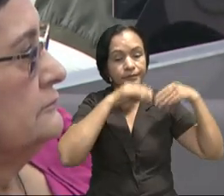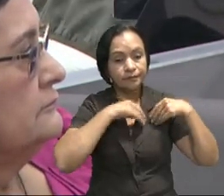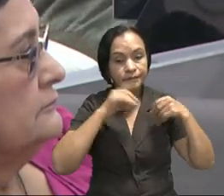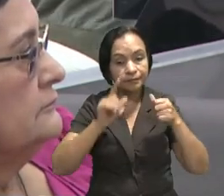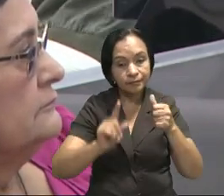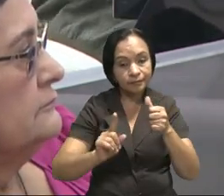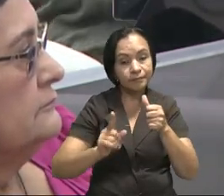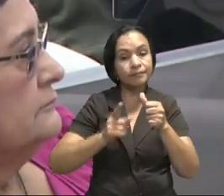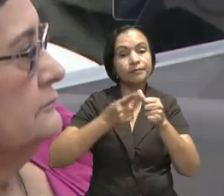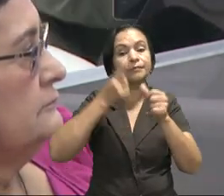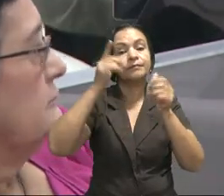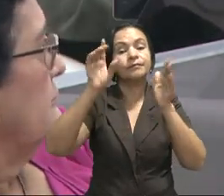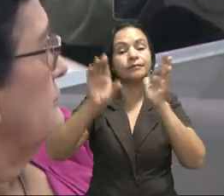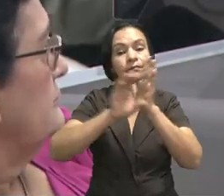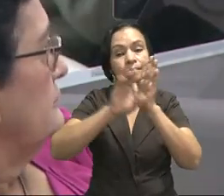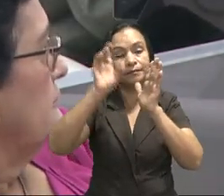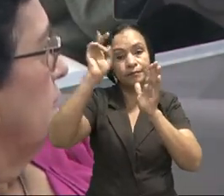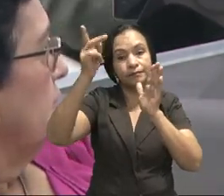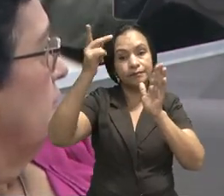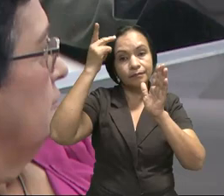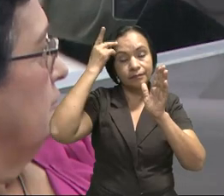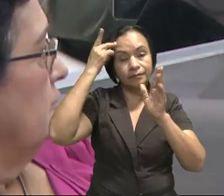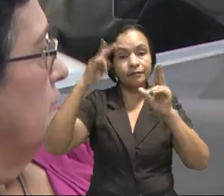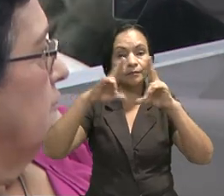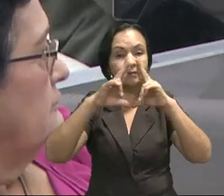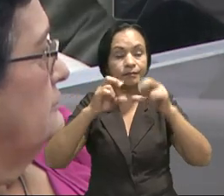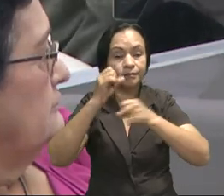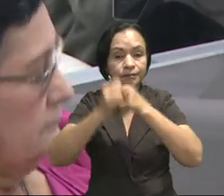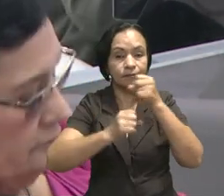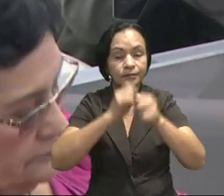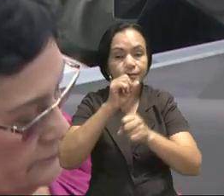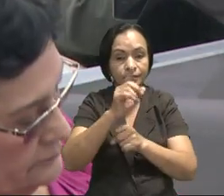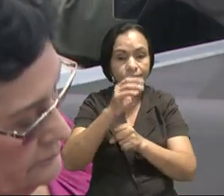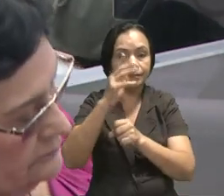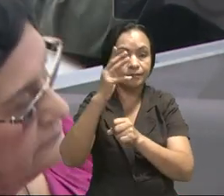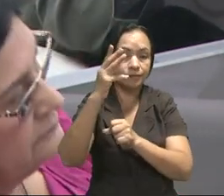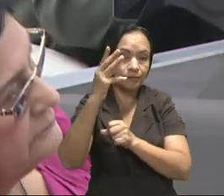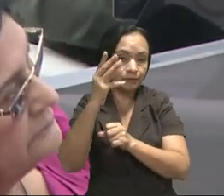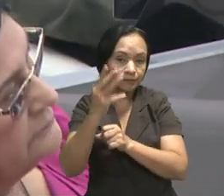primera Constitución Política, ya en el año